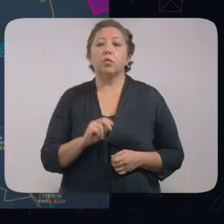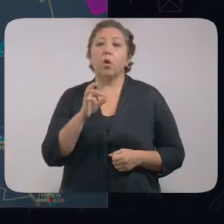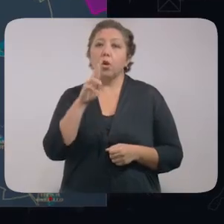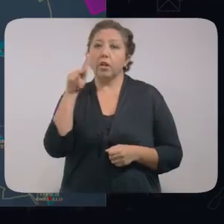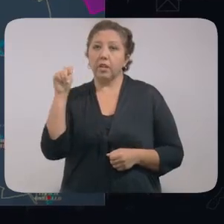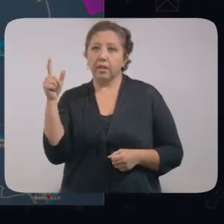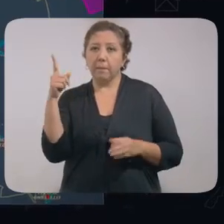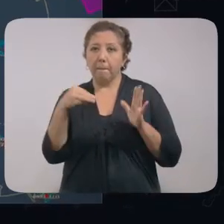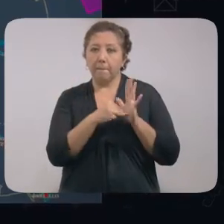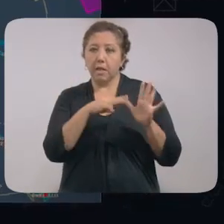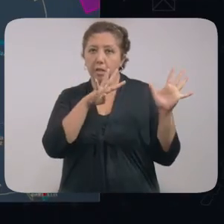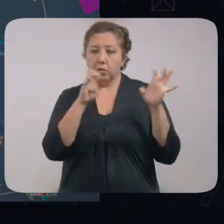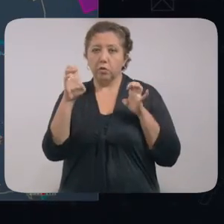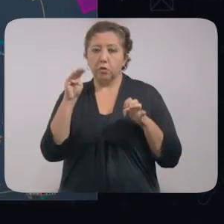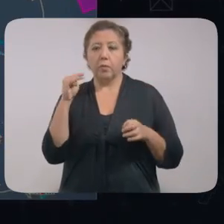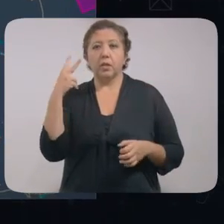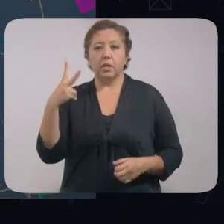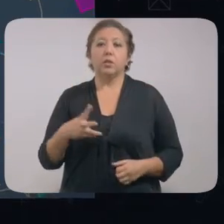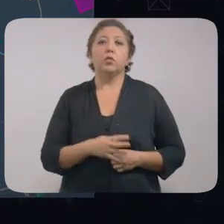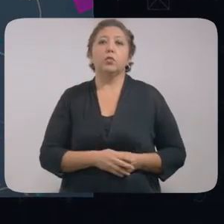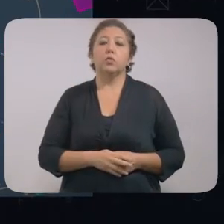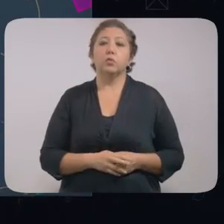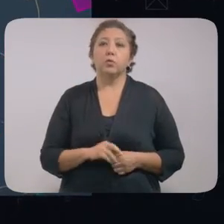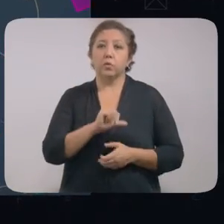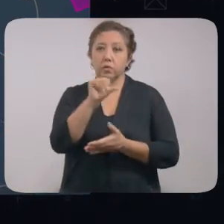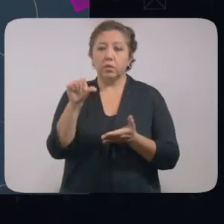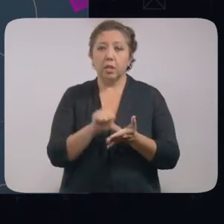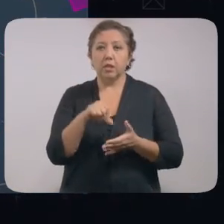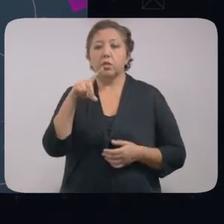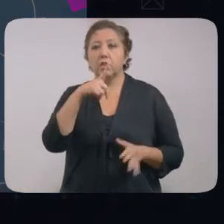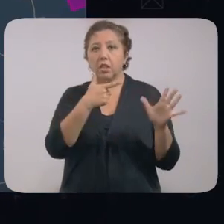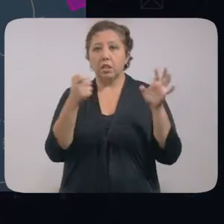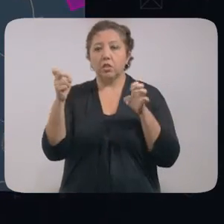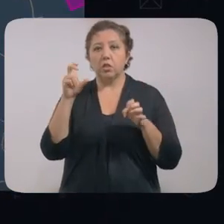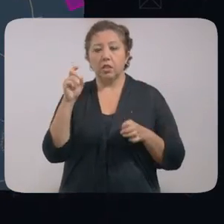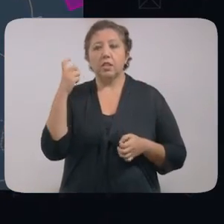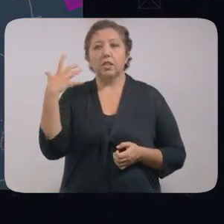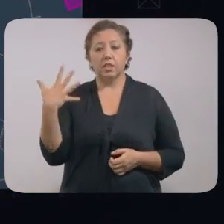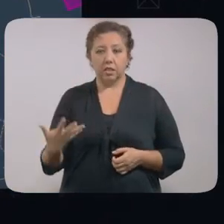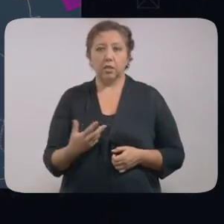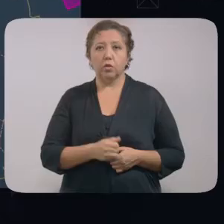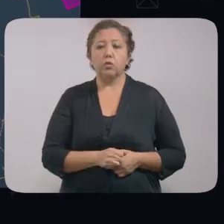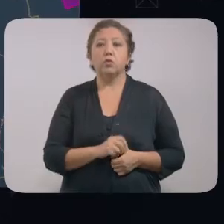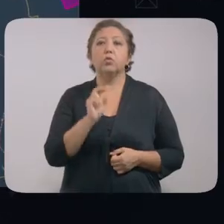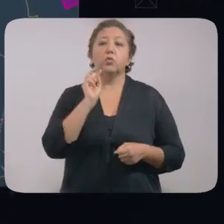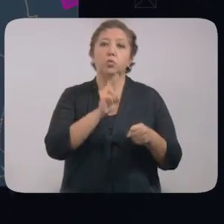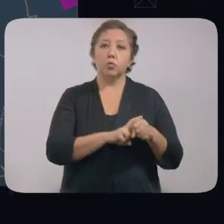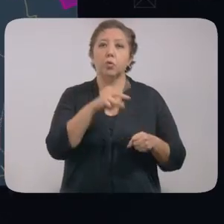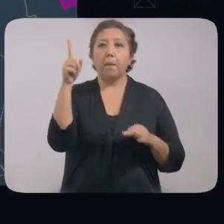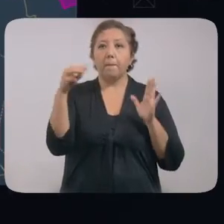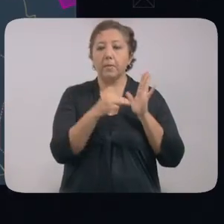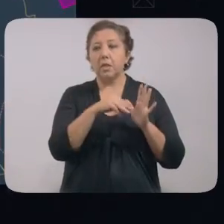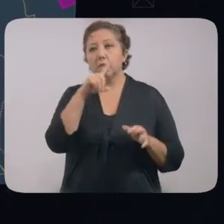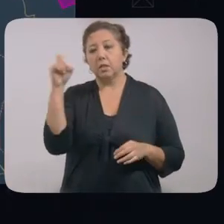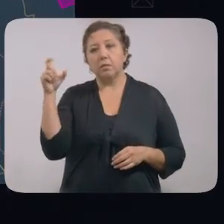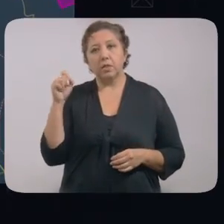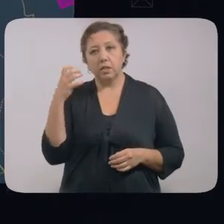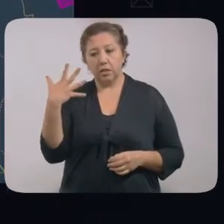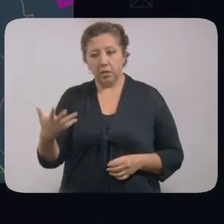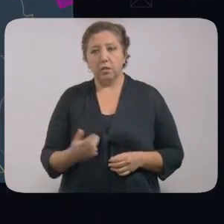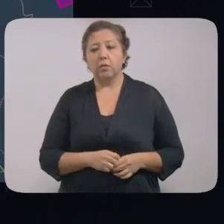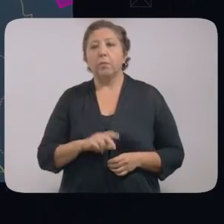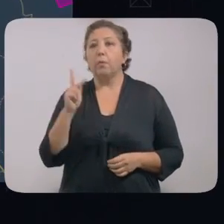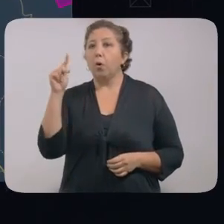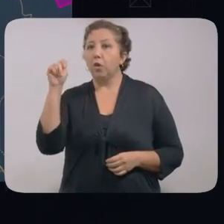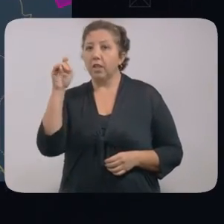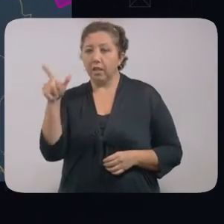zona oriente 1.992, en la zona centro 735, en la zona sur 1.125, en la